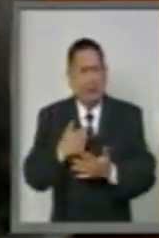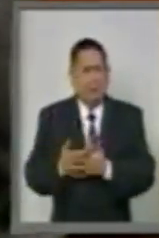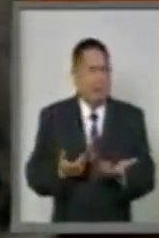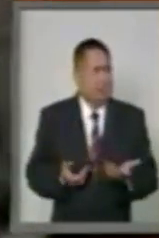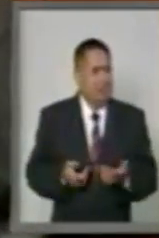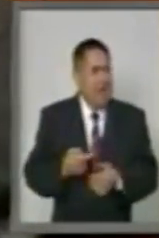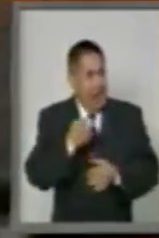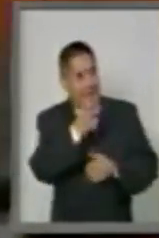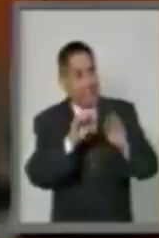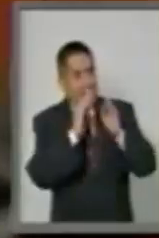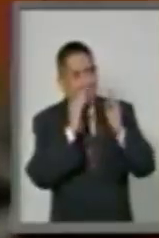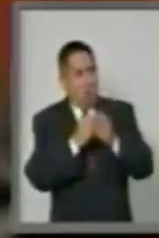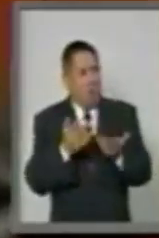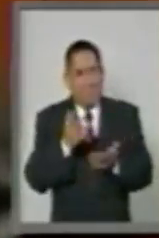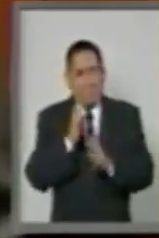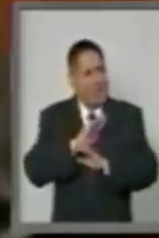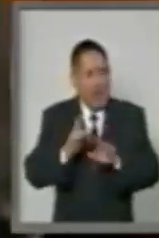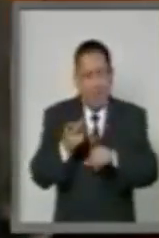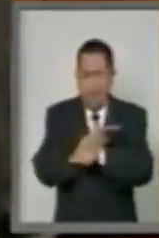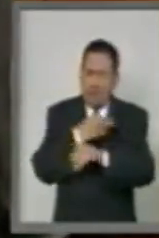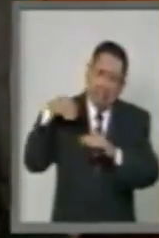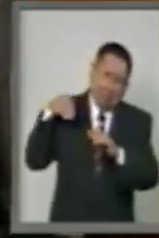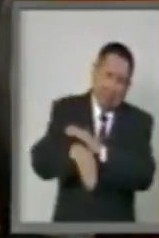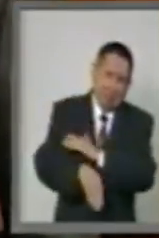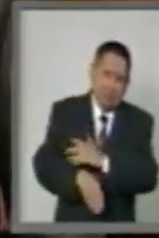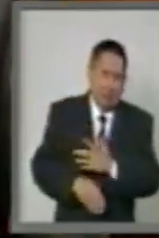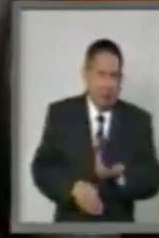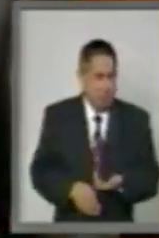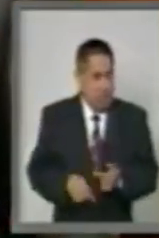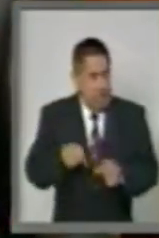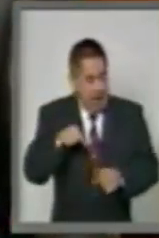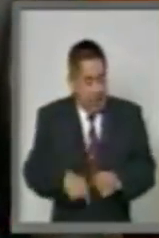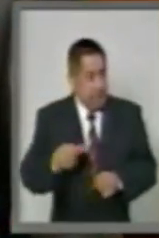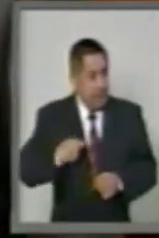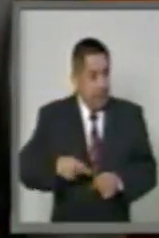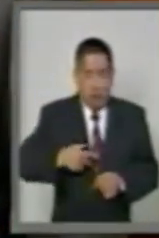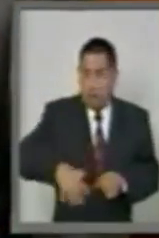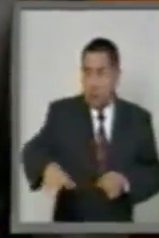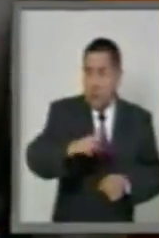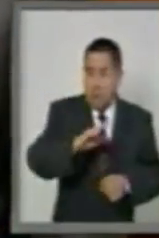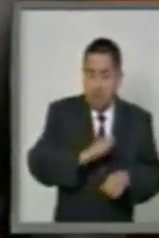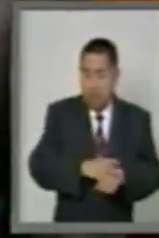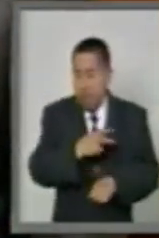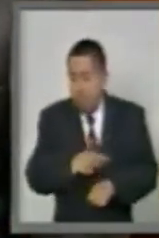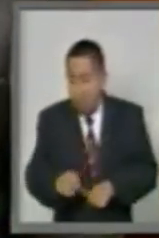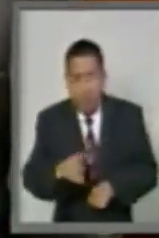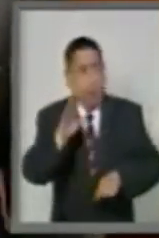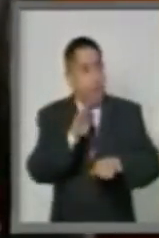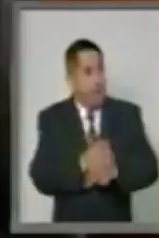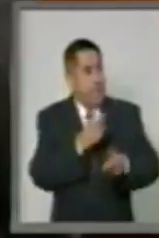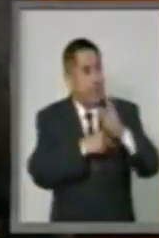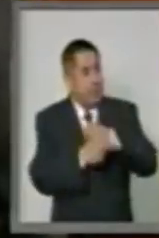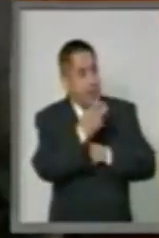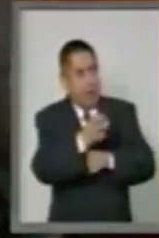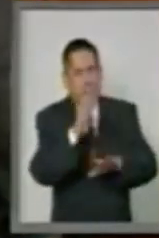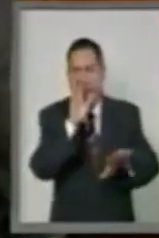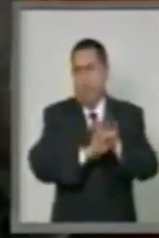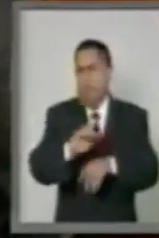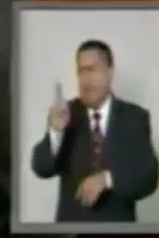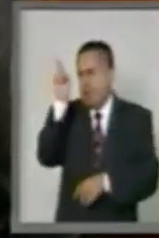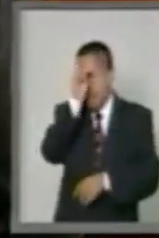un modelo empobrecedor, y aquí en un país empobrecido, pues es infinitamente más grave.